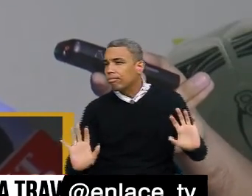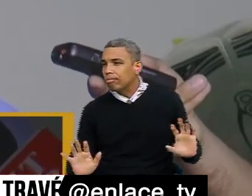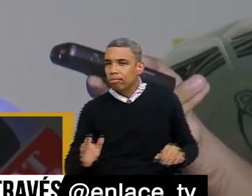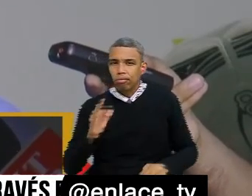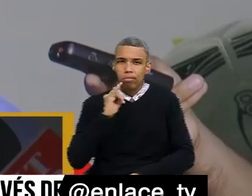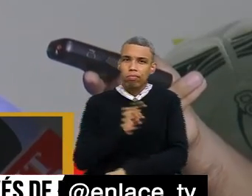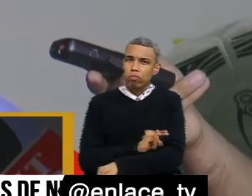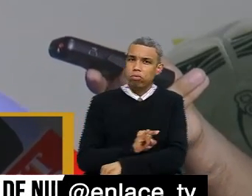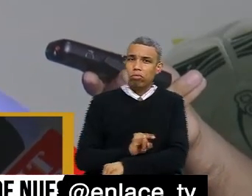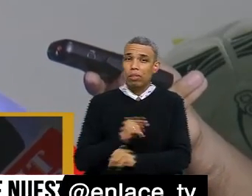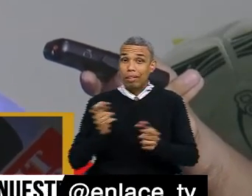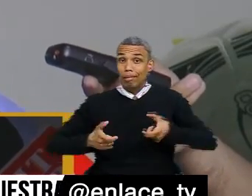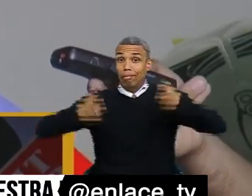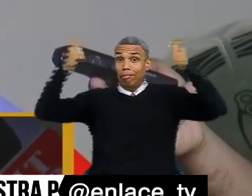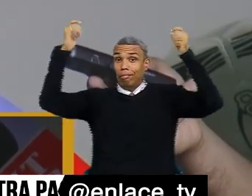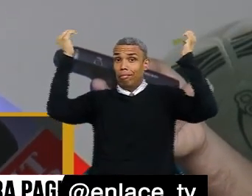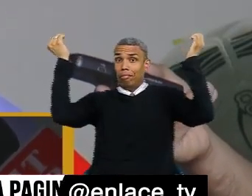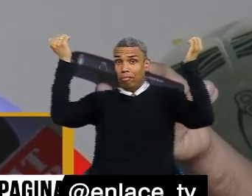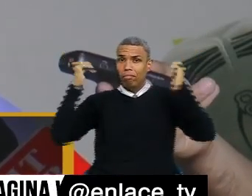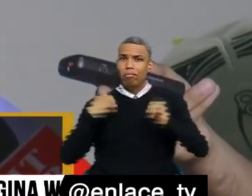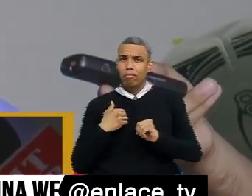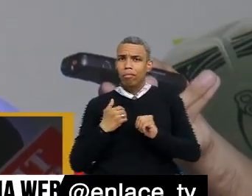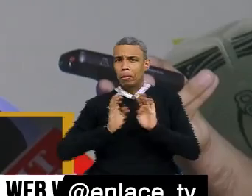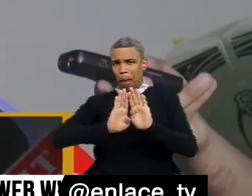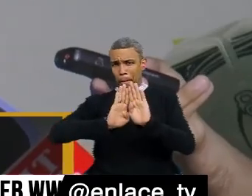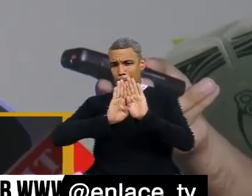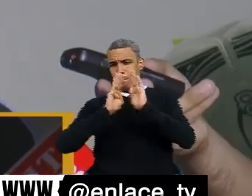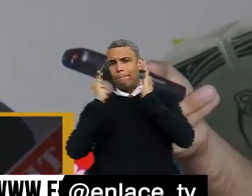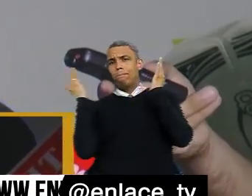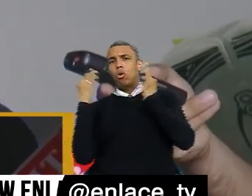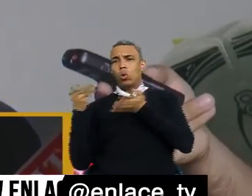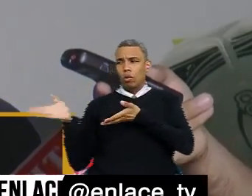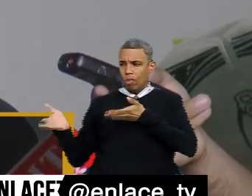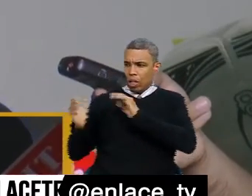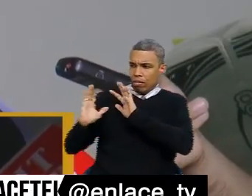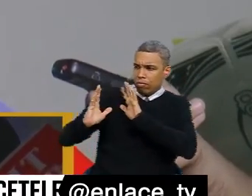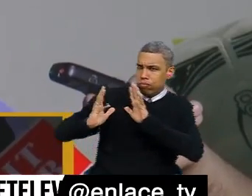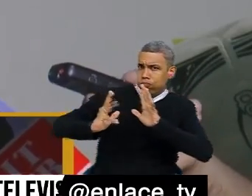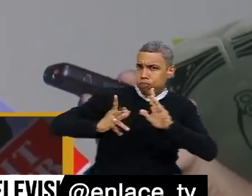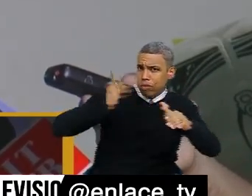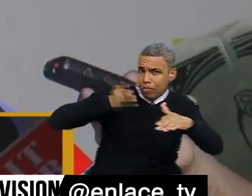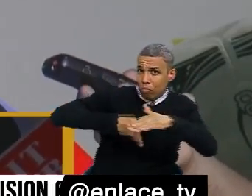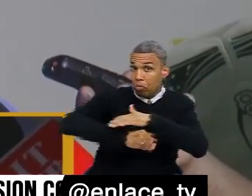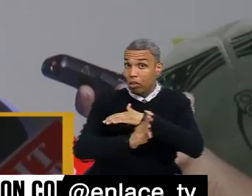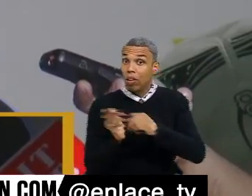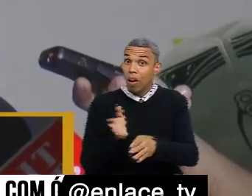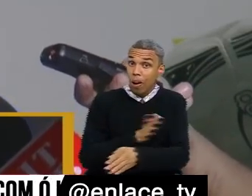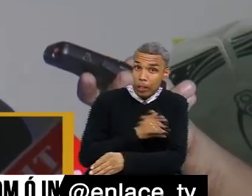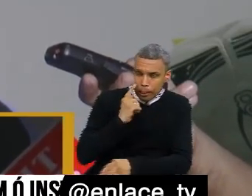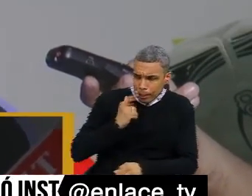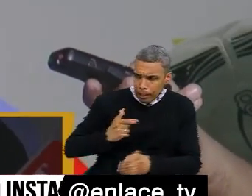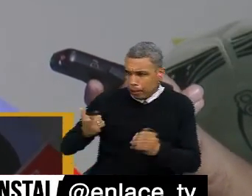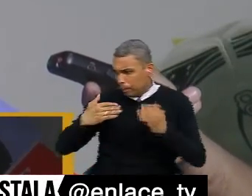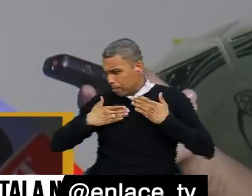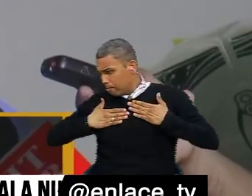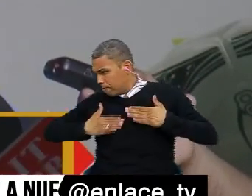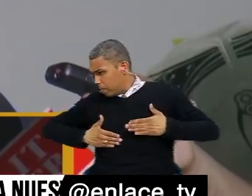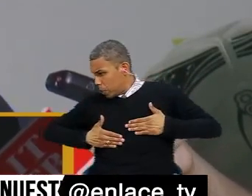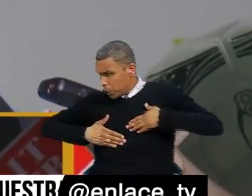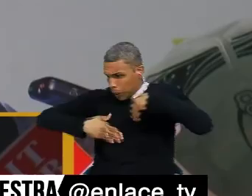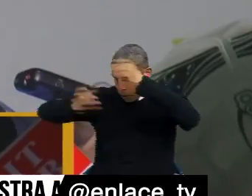salida de estos hinchas, y que se van a tomar algunas restricciones mínimas de ingreso a algunos elementos, de banderas, de